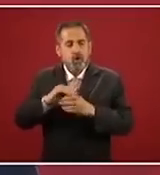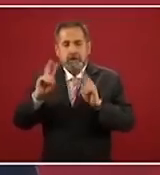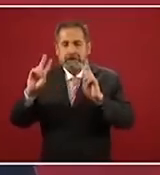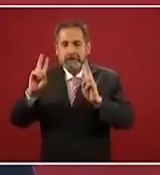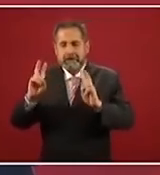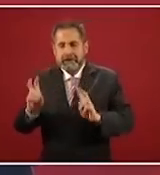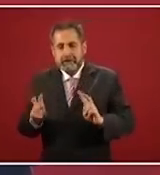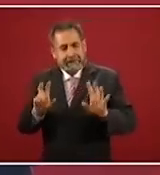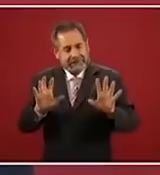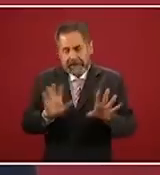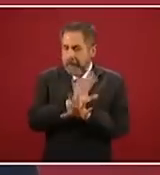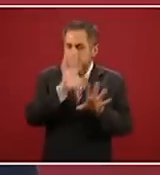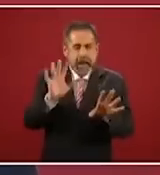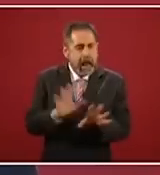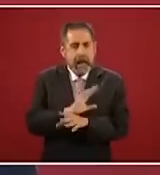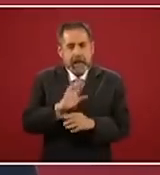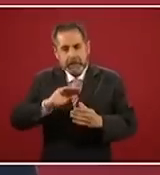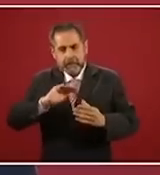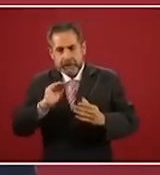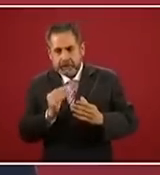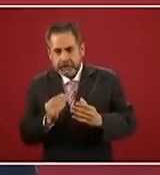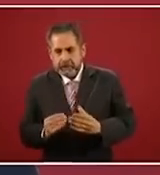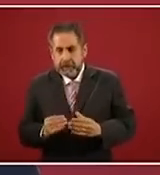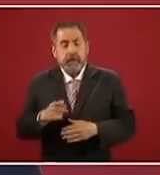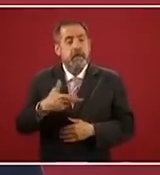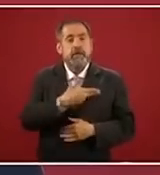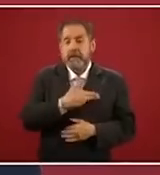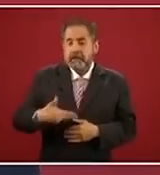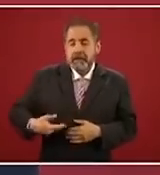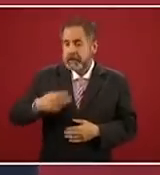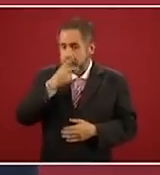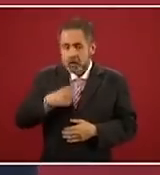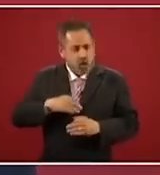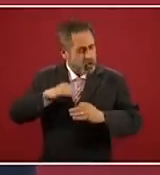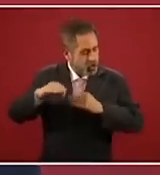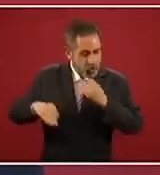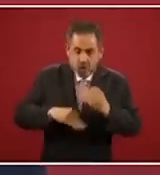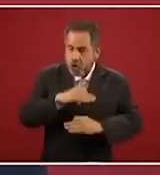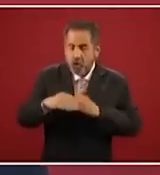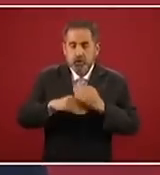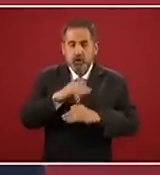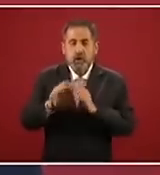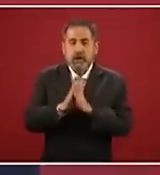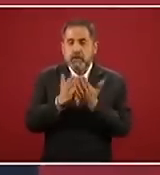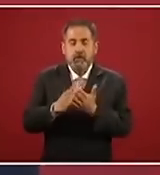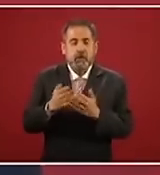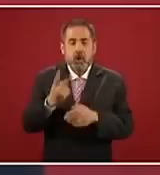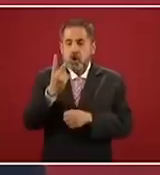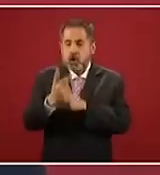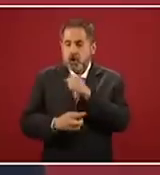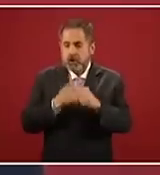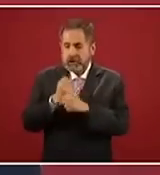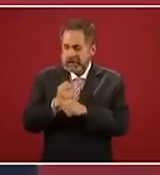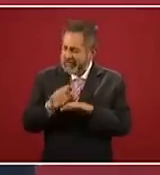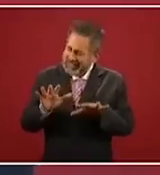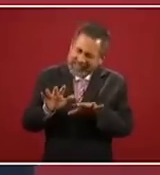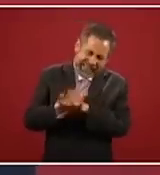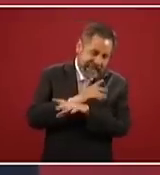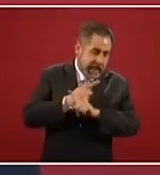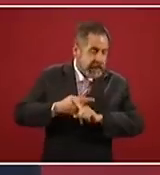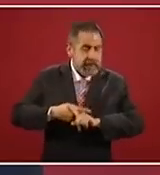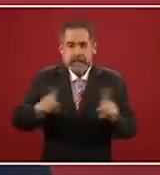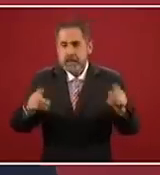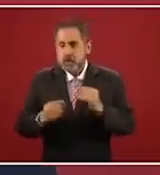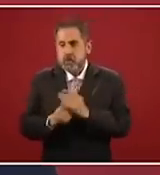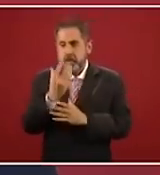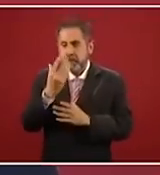que van a cambiar. Nos pidió el señor presidente que todos los libros de texto, a más tardar en 2 años, sean nuevos y